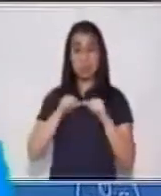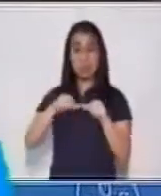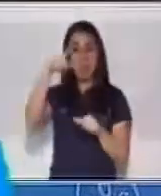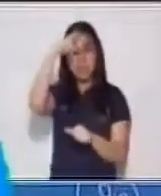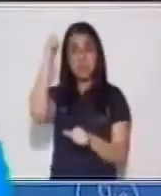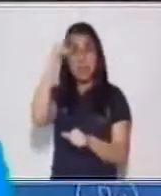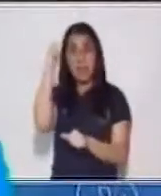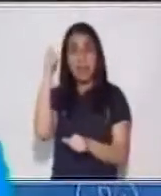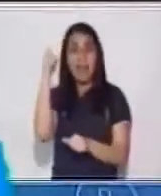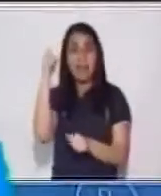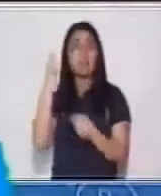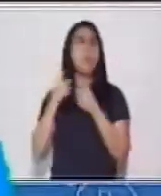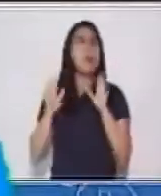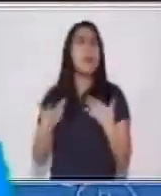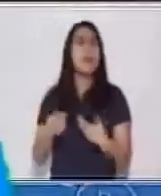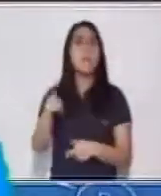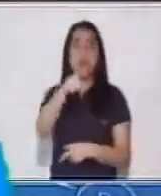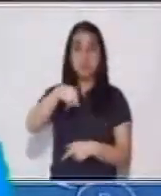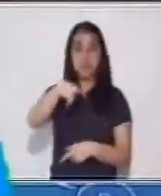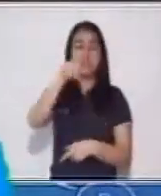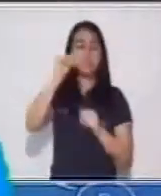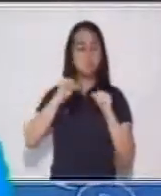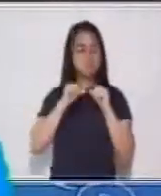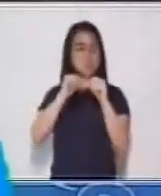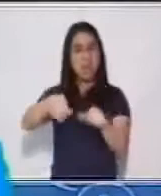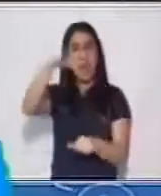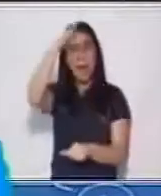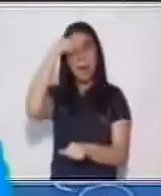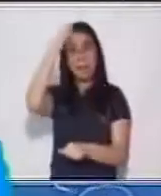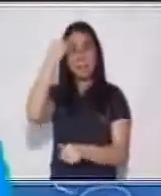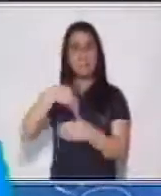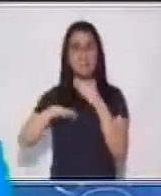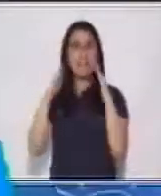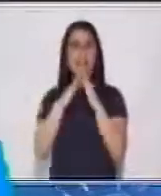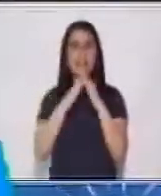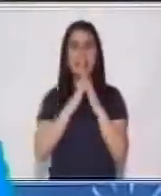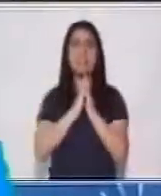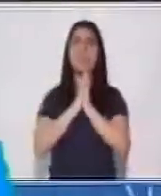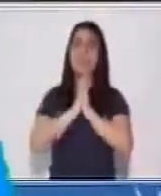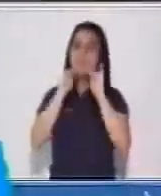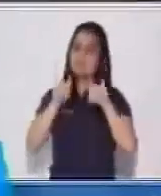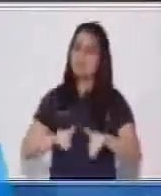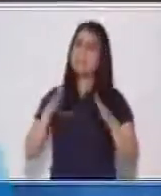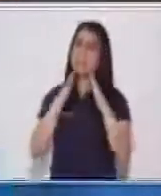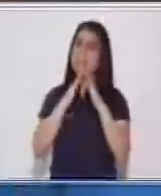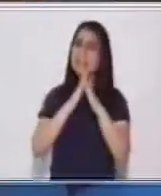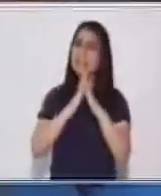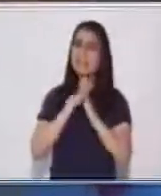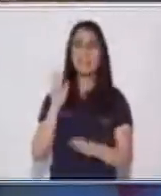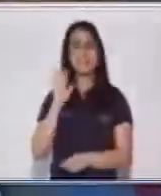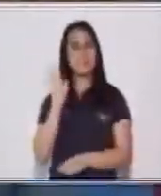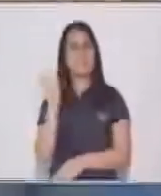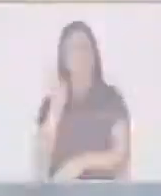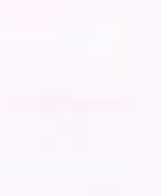desde aquí para que ustedes sigan aprendiendo en casa. Así que por favor, quédense en casa. Nos vemos.